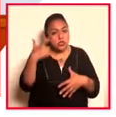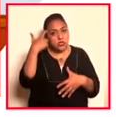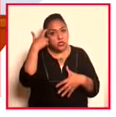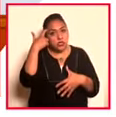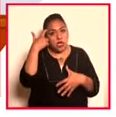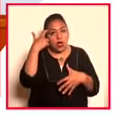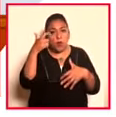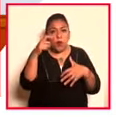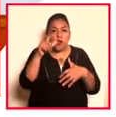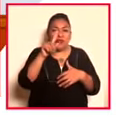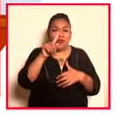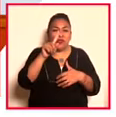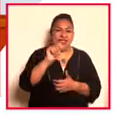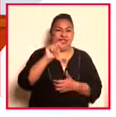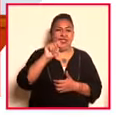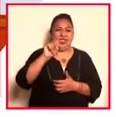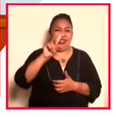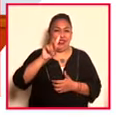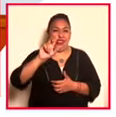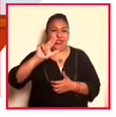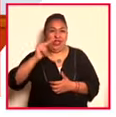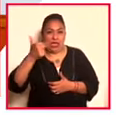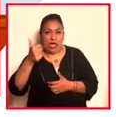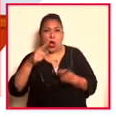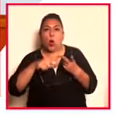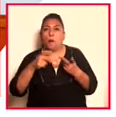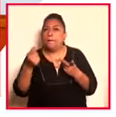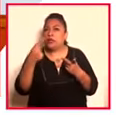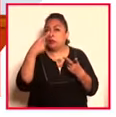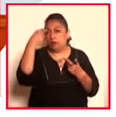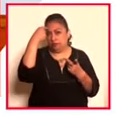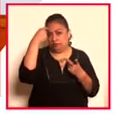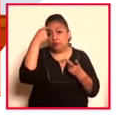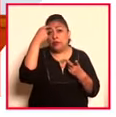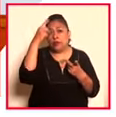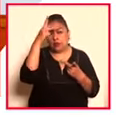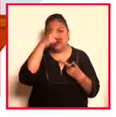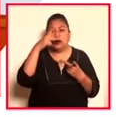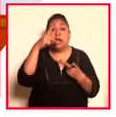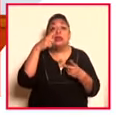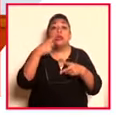la medicación psiquiátrica en menores de edad.